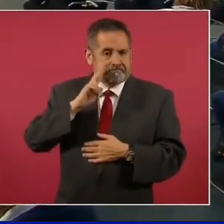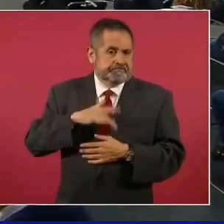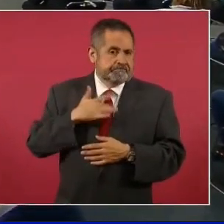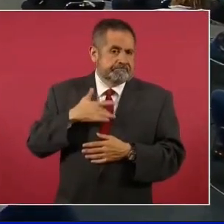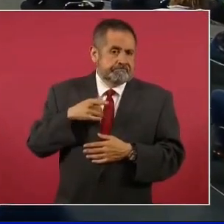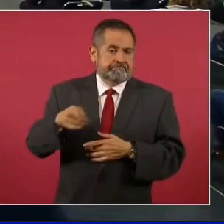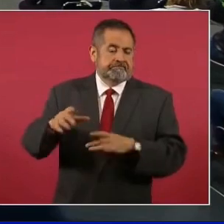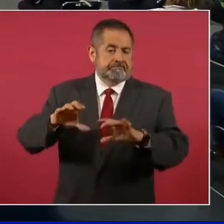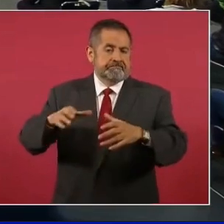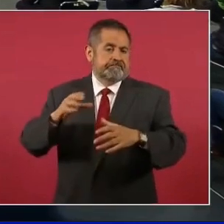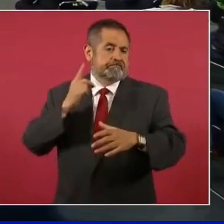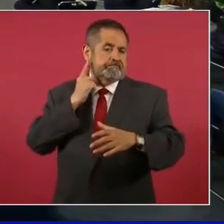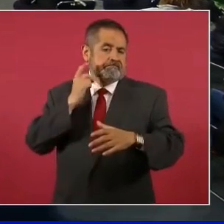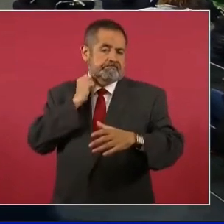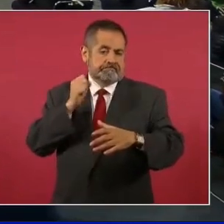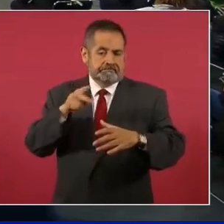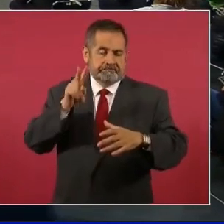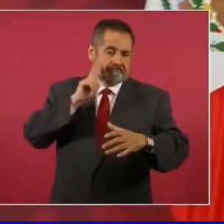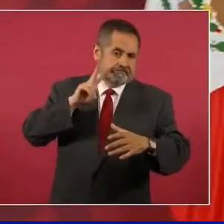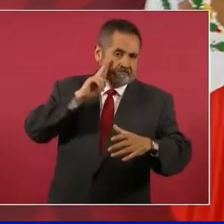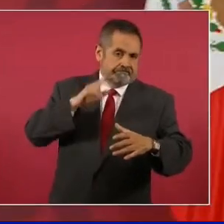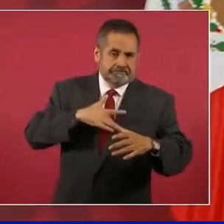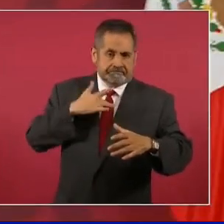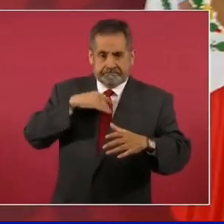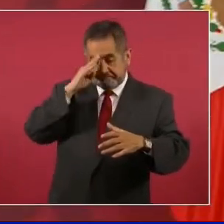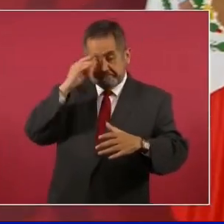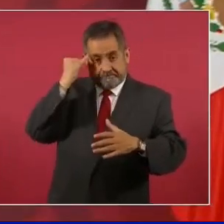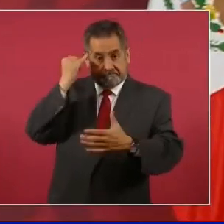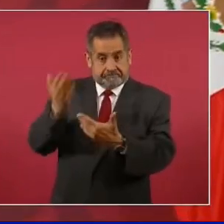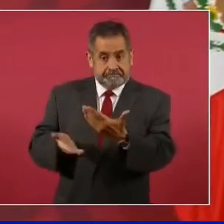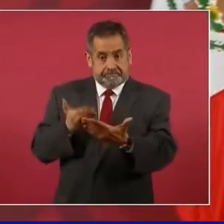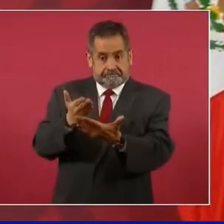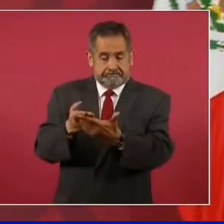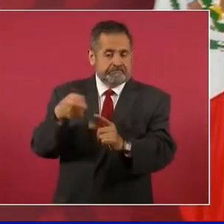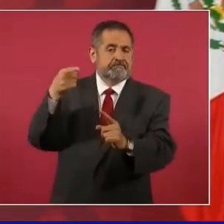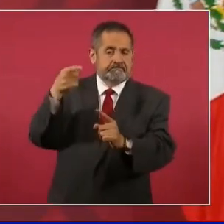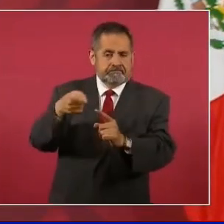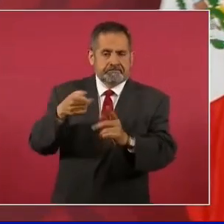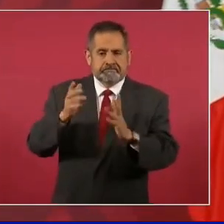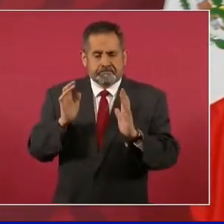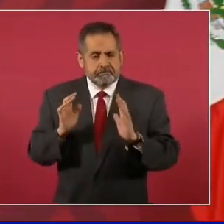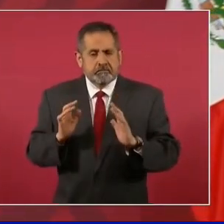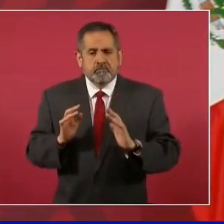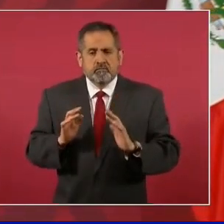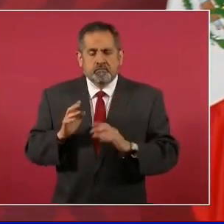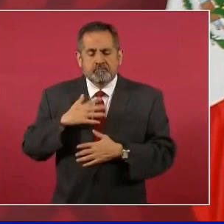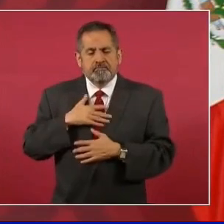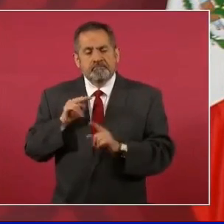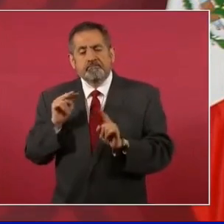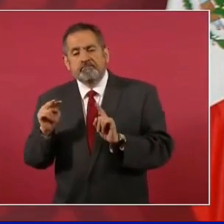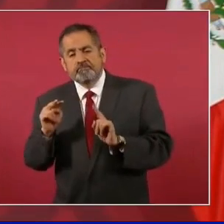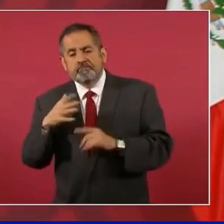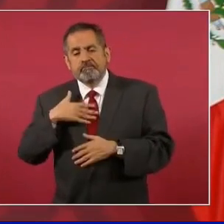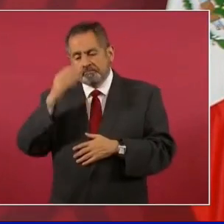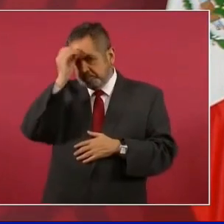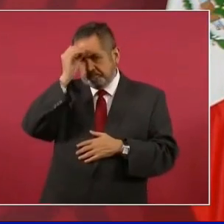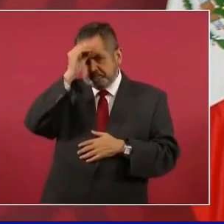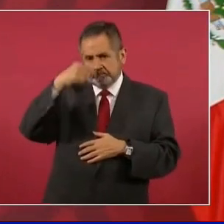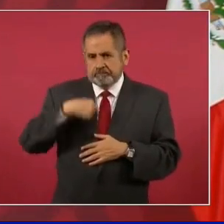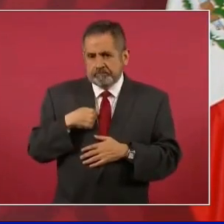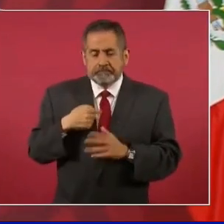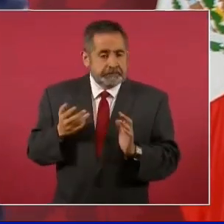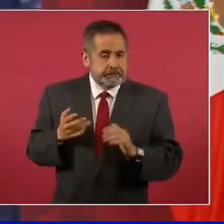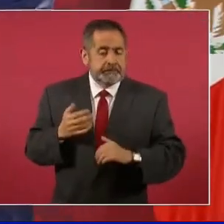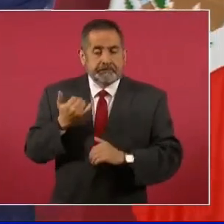el Congreso. Ese es mi punto de vista.